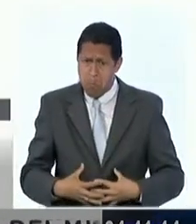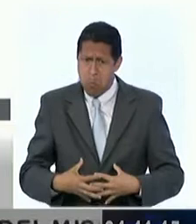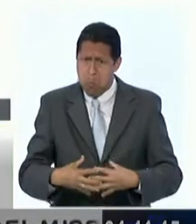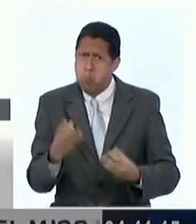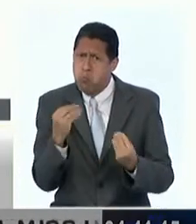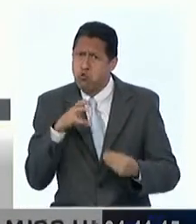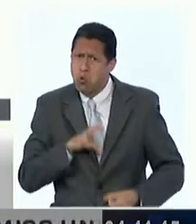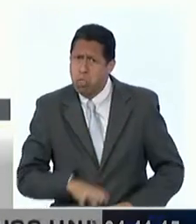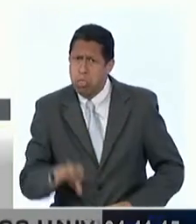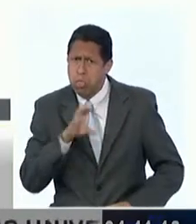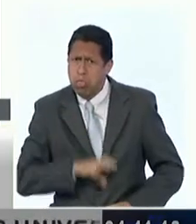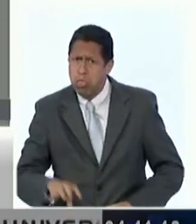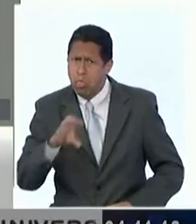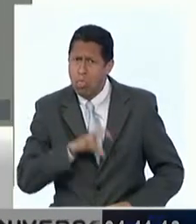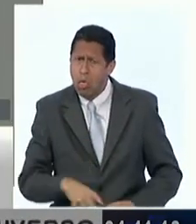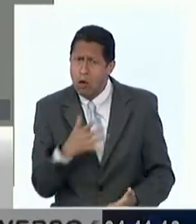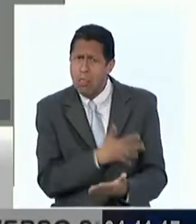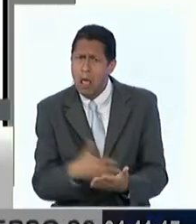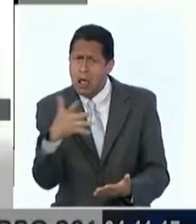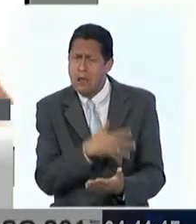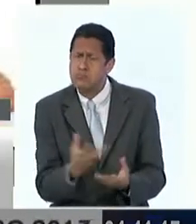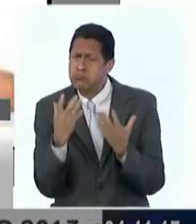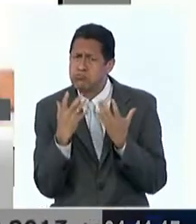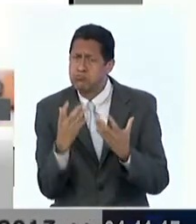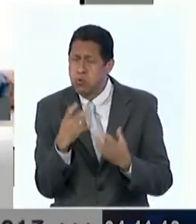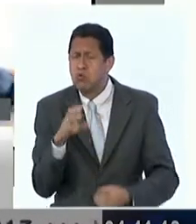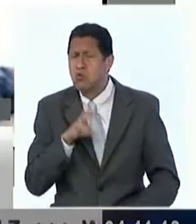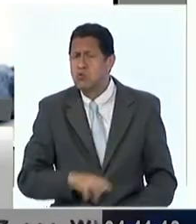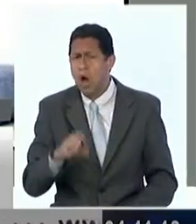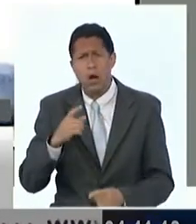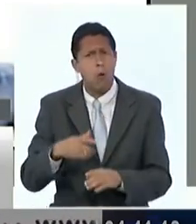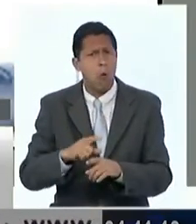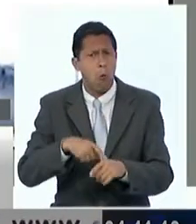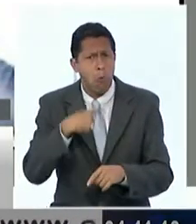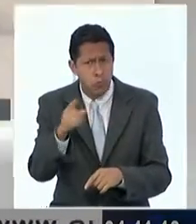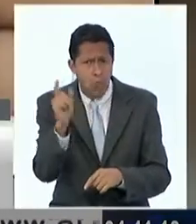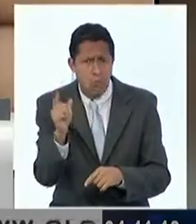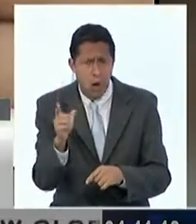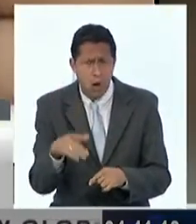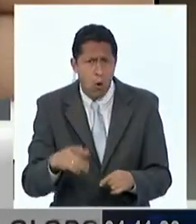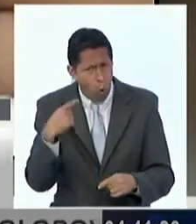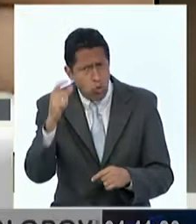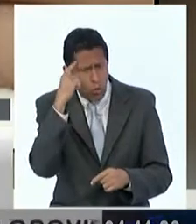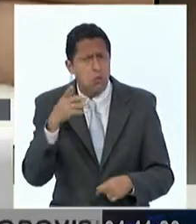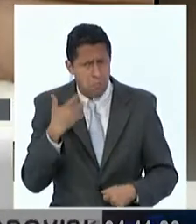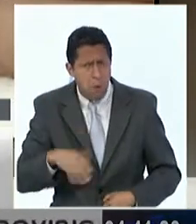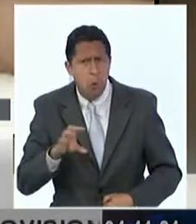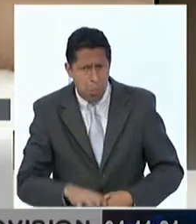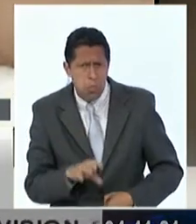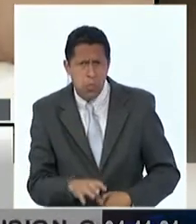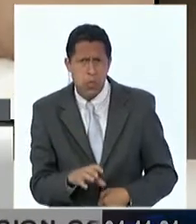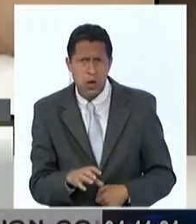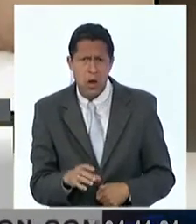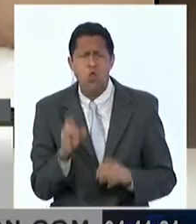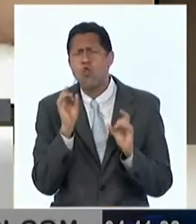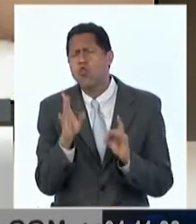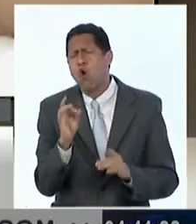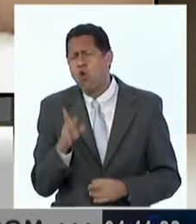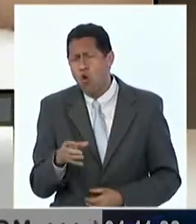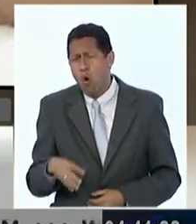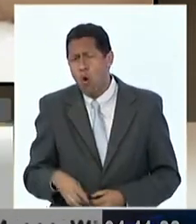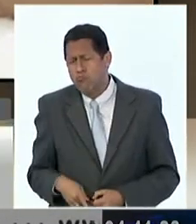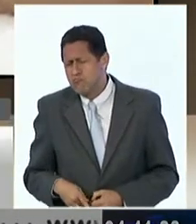durar más tiempo la menstruación y ocasionar sangrados en otros momentos del ciclo dolores se presentan durante la menstruación